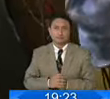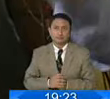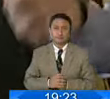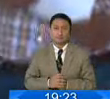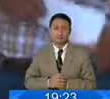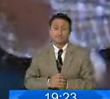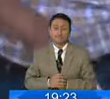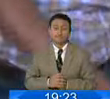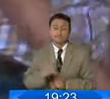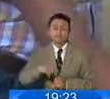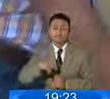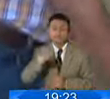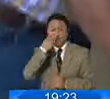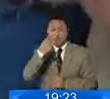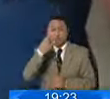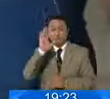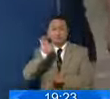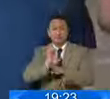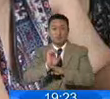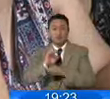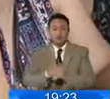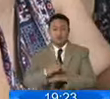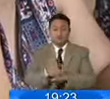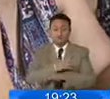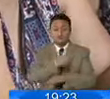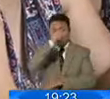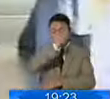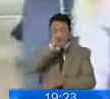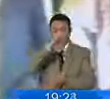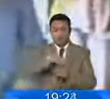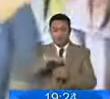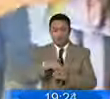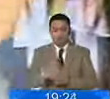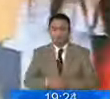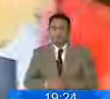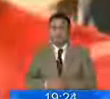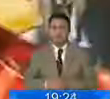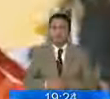país tras la elección de este pasado domingo. Informo Javier Gallo.